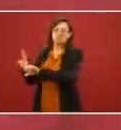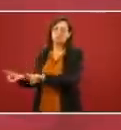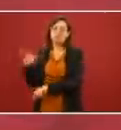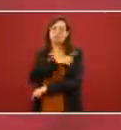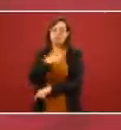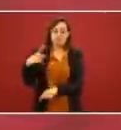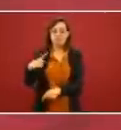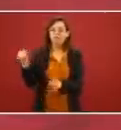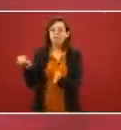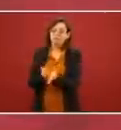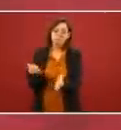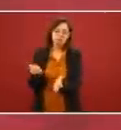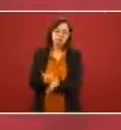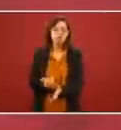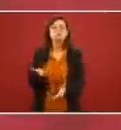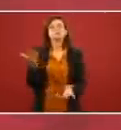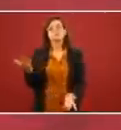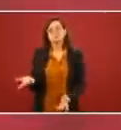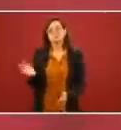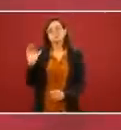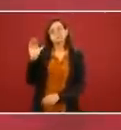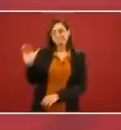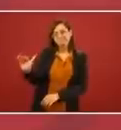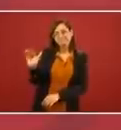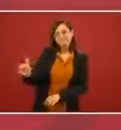la gestión